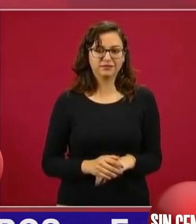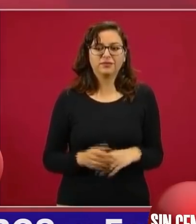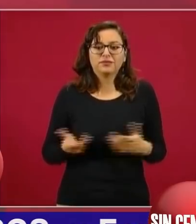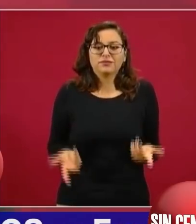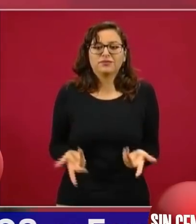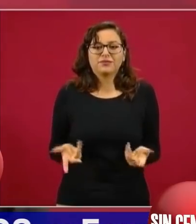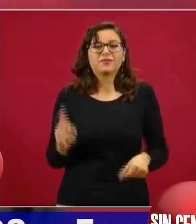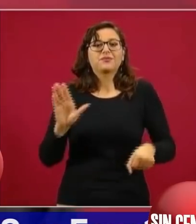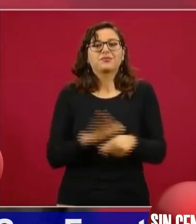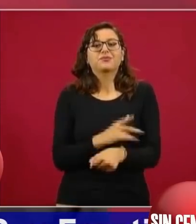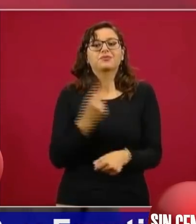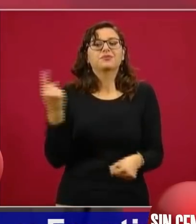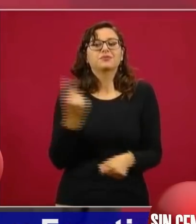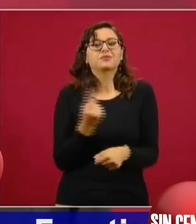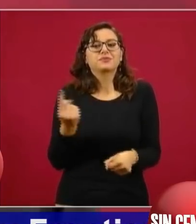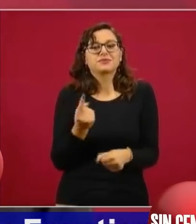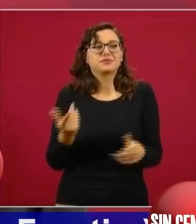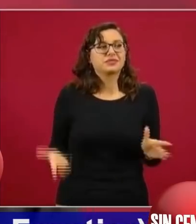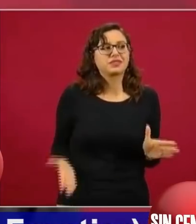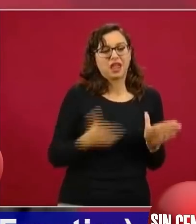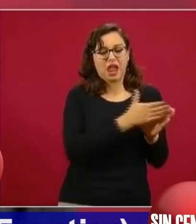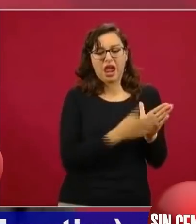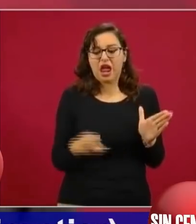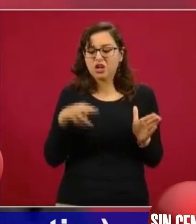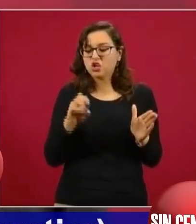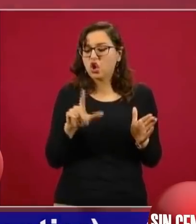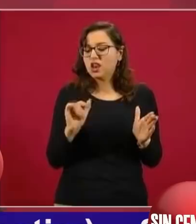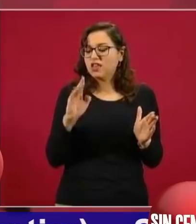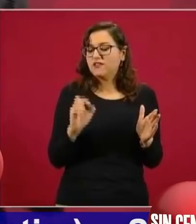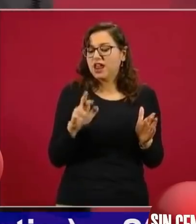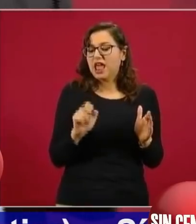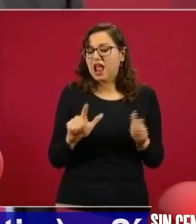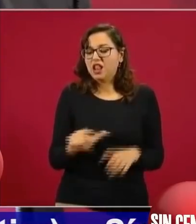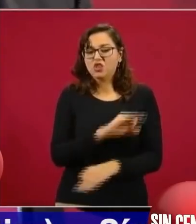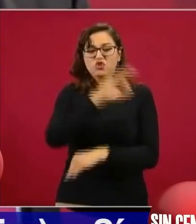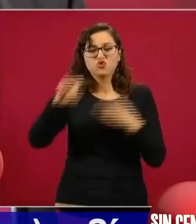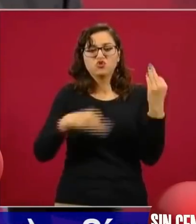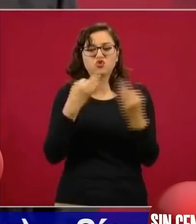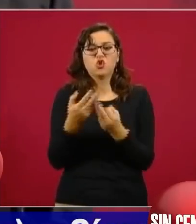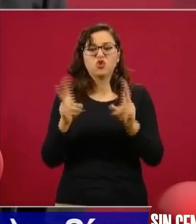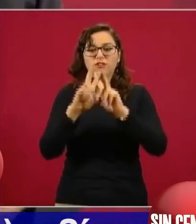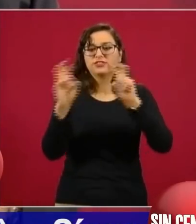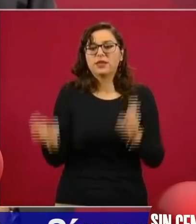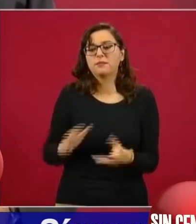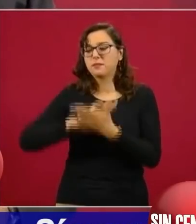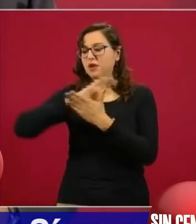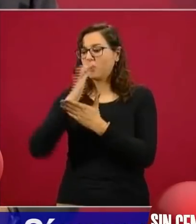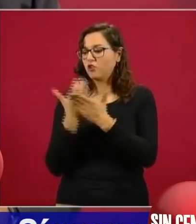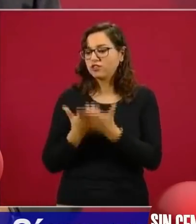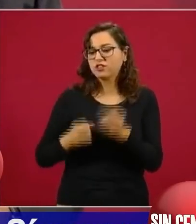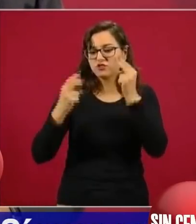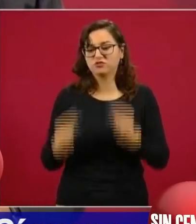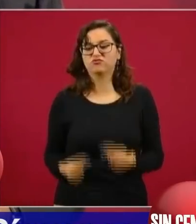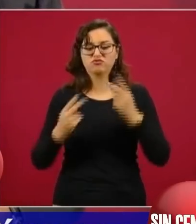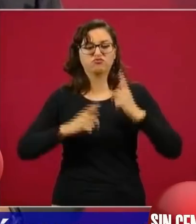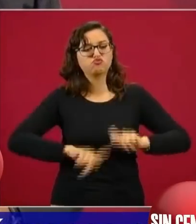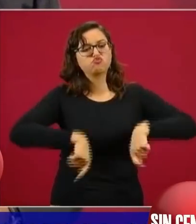porque lo que hicieron durante el periodo neoliberal fue entregar el mercado a las particulares